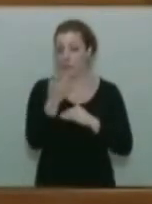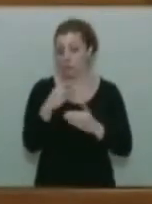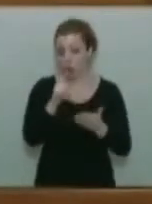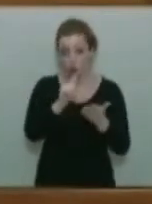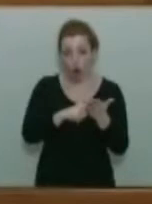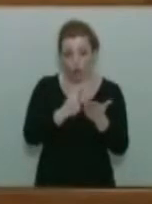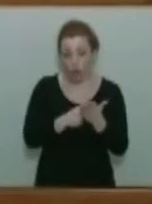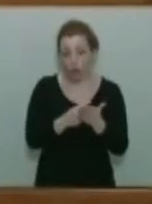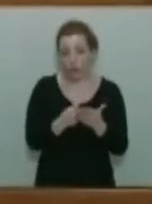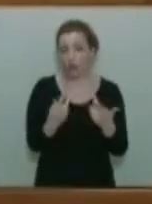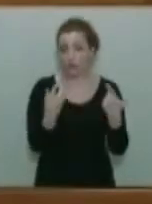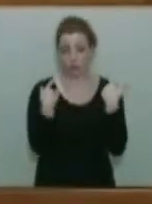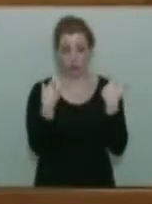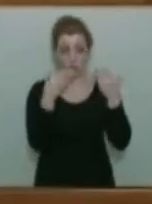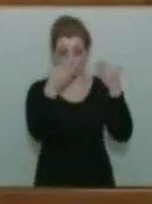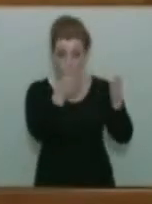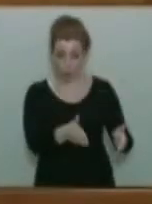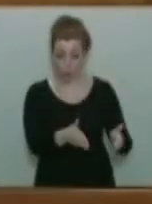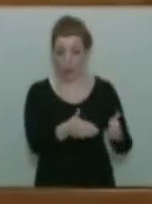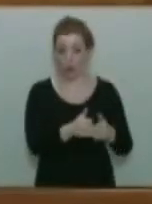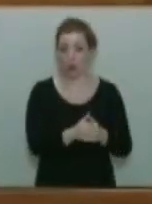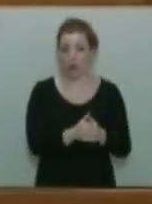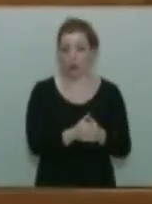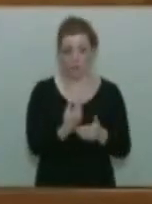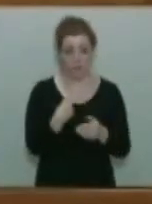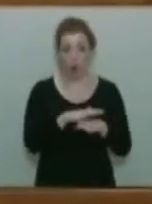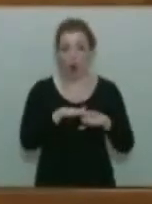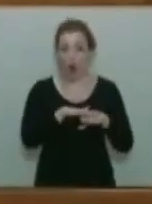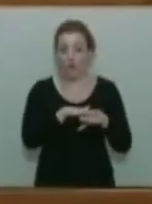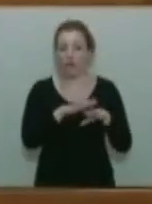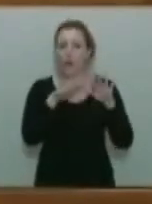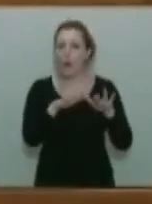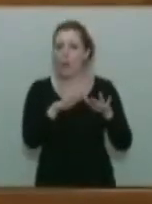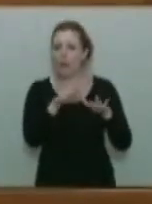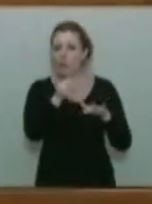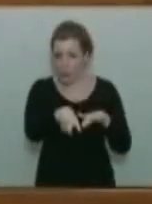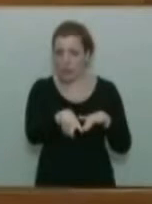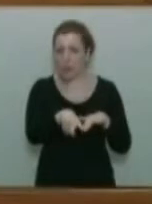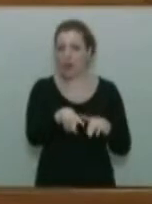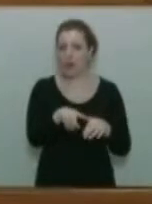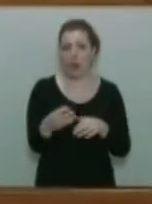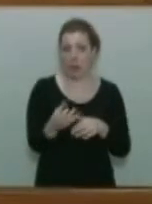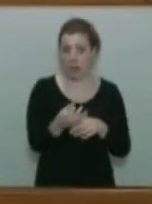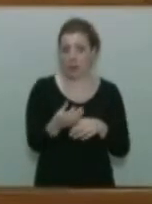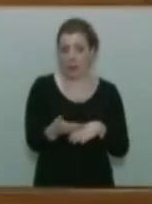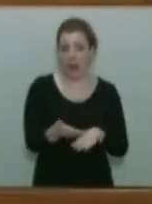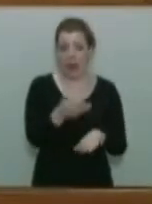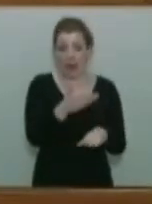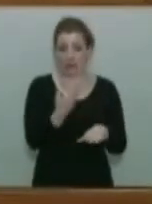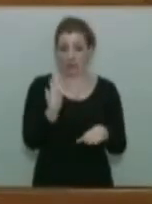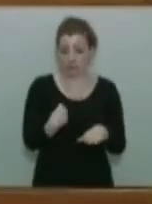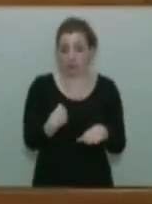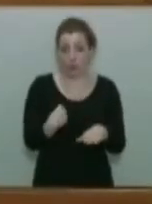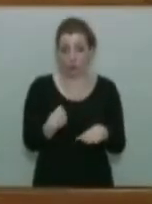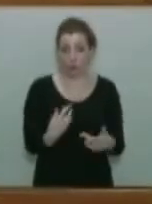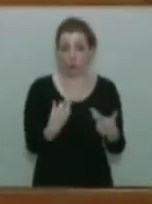son responsabilidad suya, hay que decir, del Gobierno, pero precisamente por eso lo que había que haber era haber anticipado todos los pasos que le correspondían